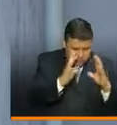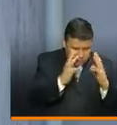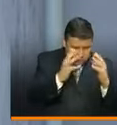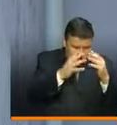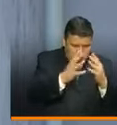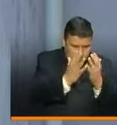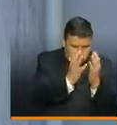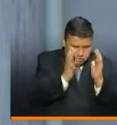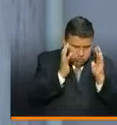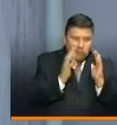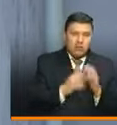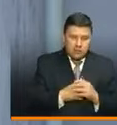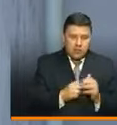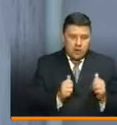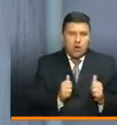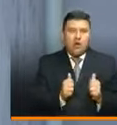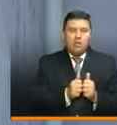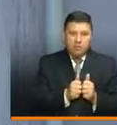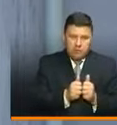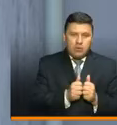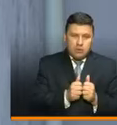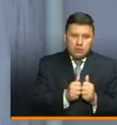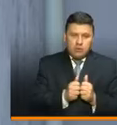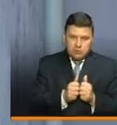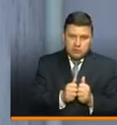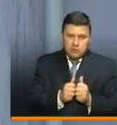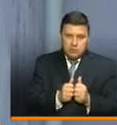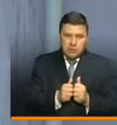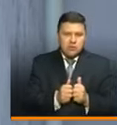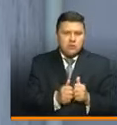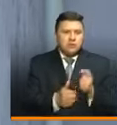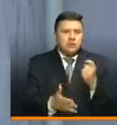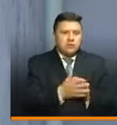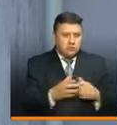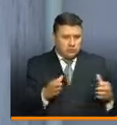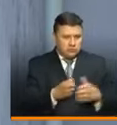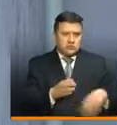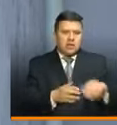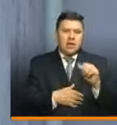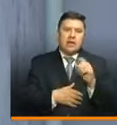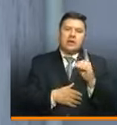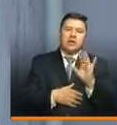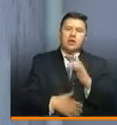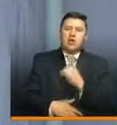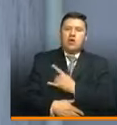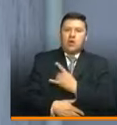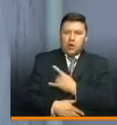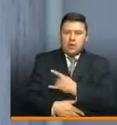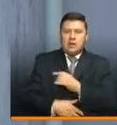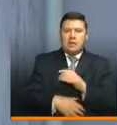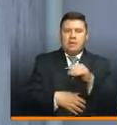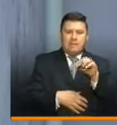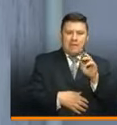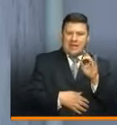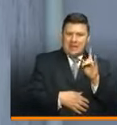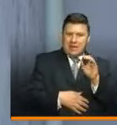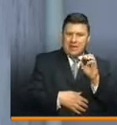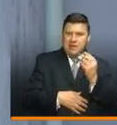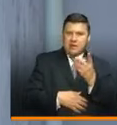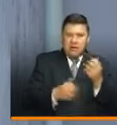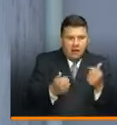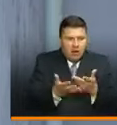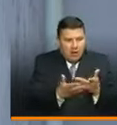prototipo y tienen el acompañamiento de los socios que estamos aquí, desde la ANDI, de la universidad, de los makers, para ayudarles